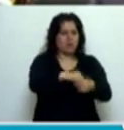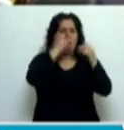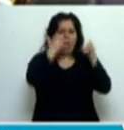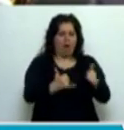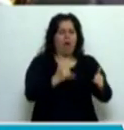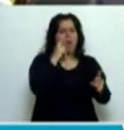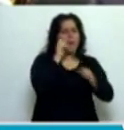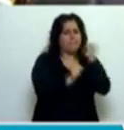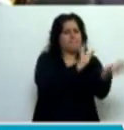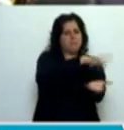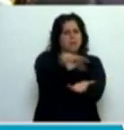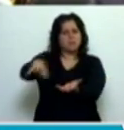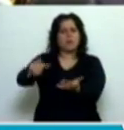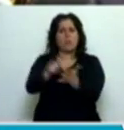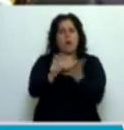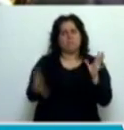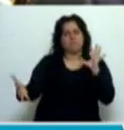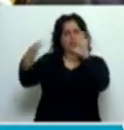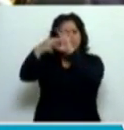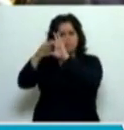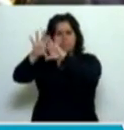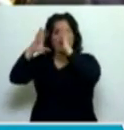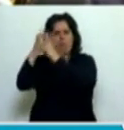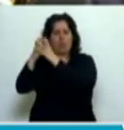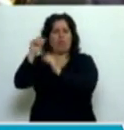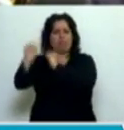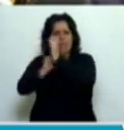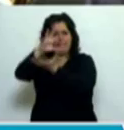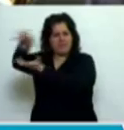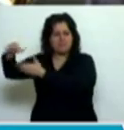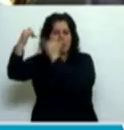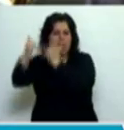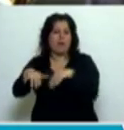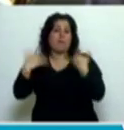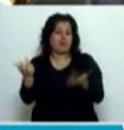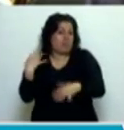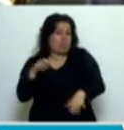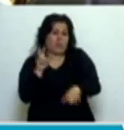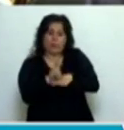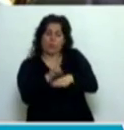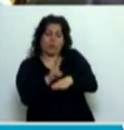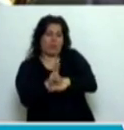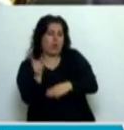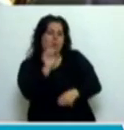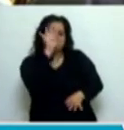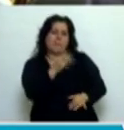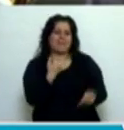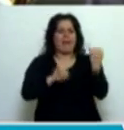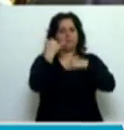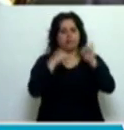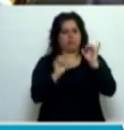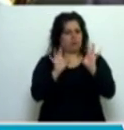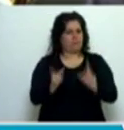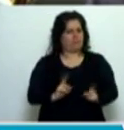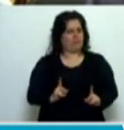plantas ubicadas en la red global de empresas en esa frontera. Por eso también es un activo a cuidar. No es solo una acción,